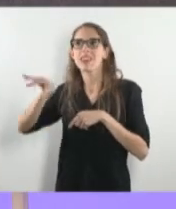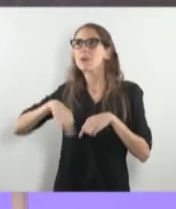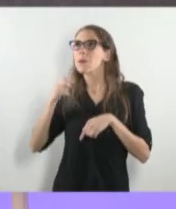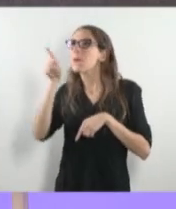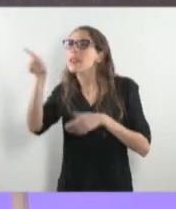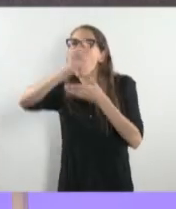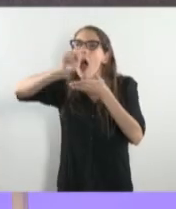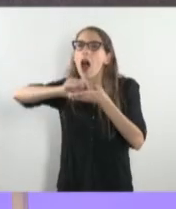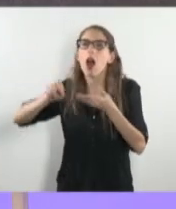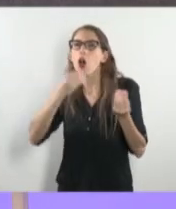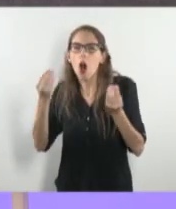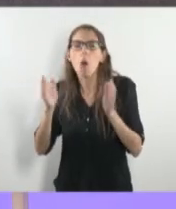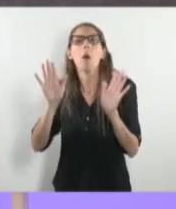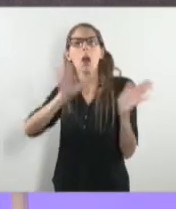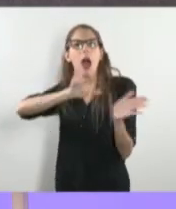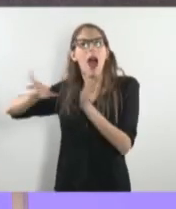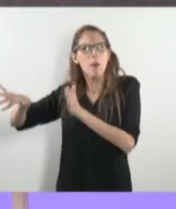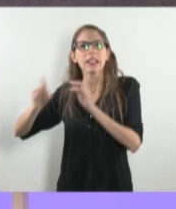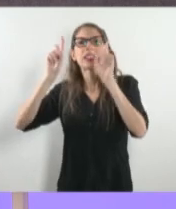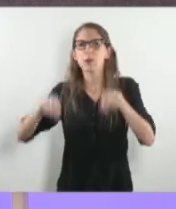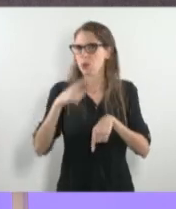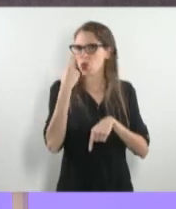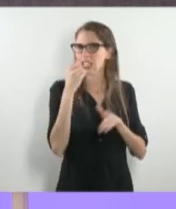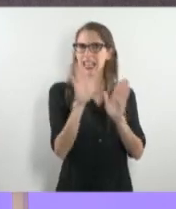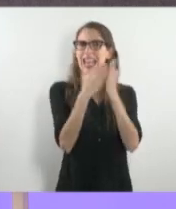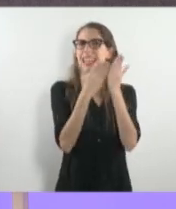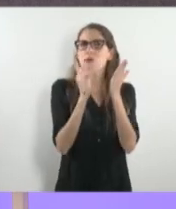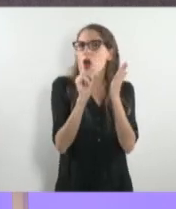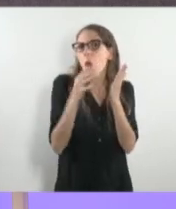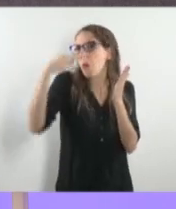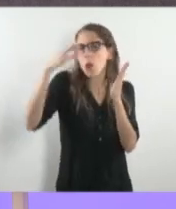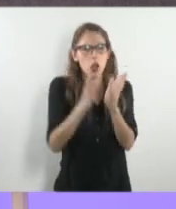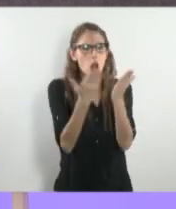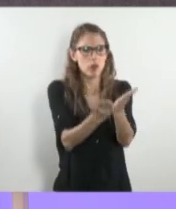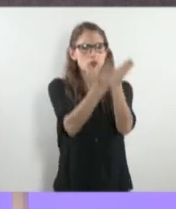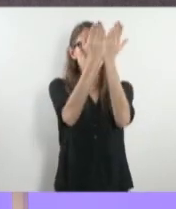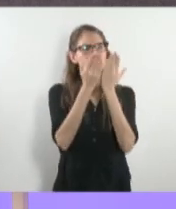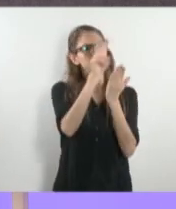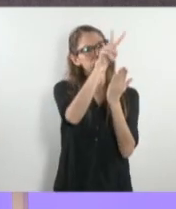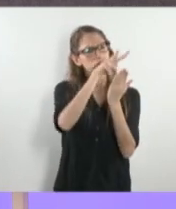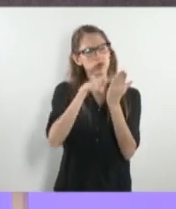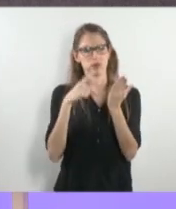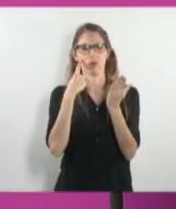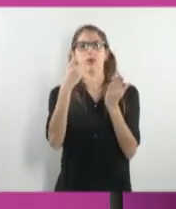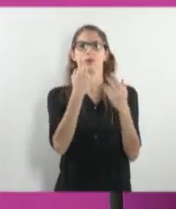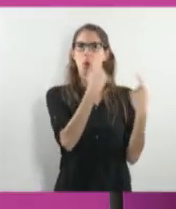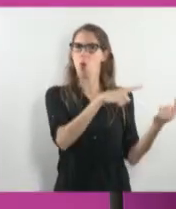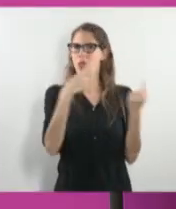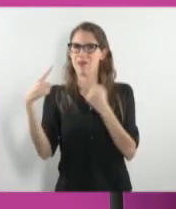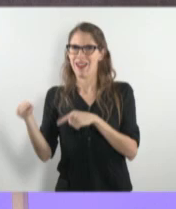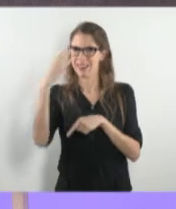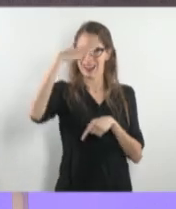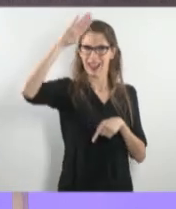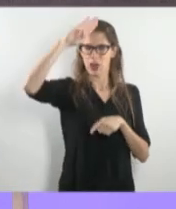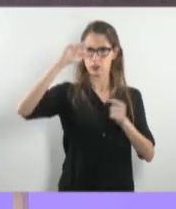digo, uno lo puede tomar a la obra en sí misma y es interesante, digamos, estas dos facetas, ¿no? Sí, totalmente. Y por